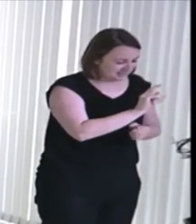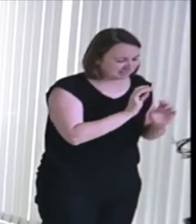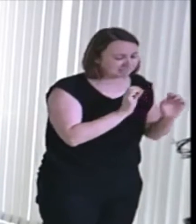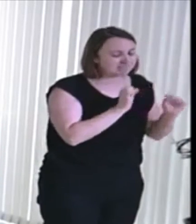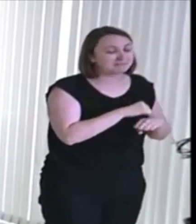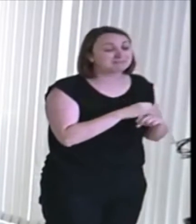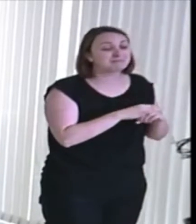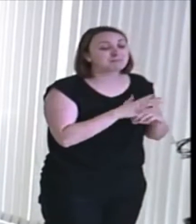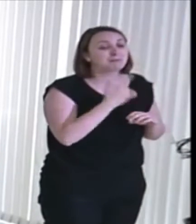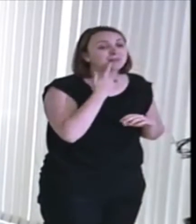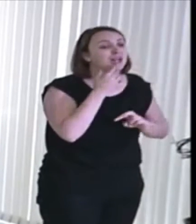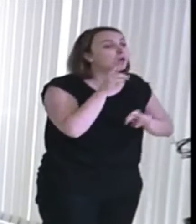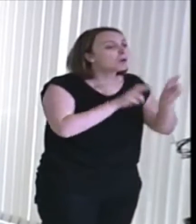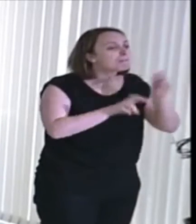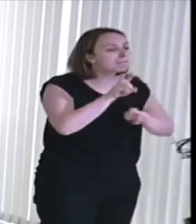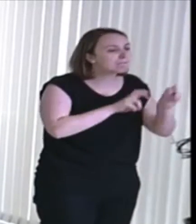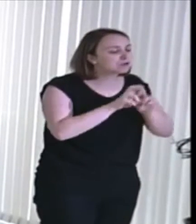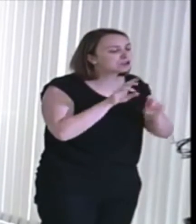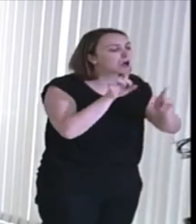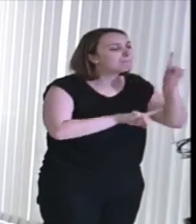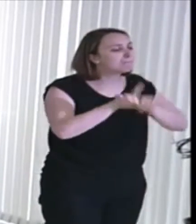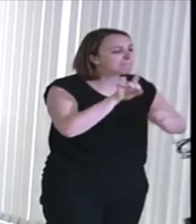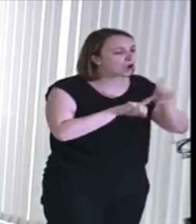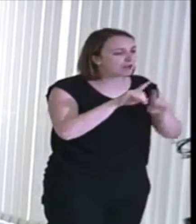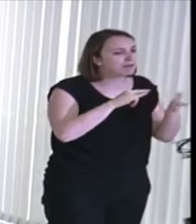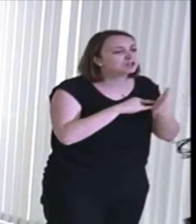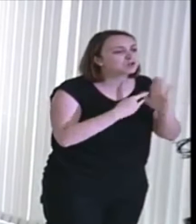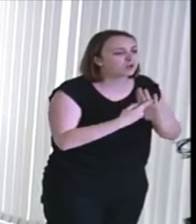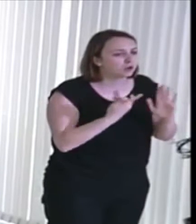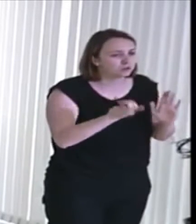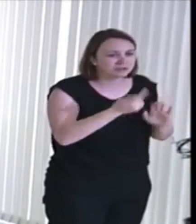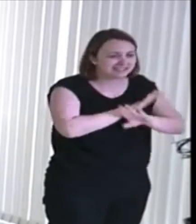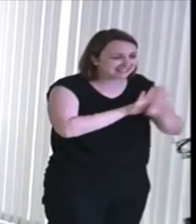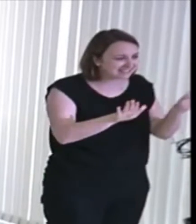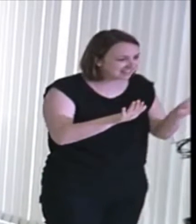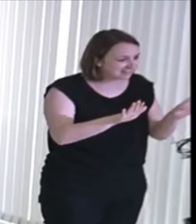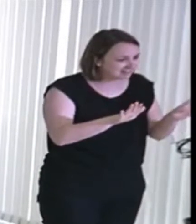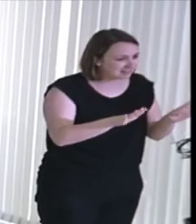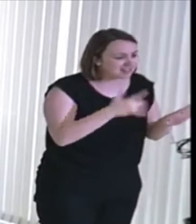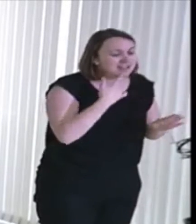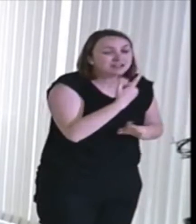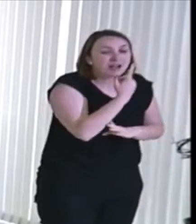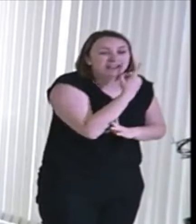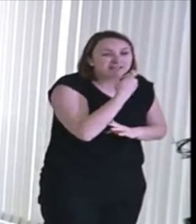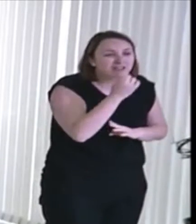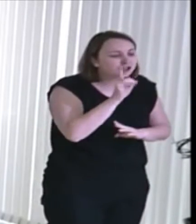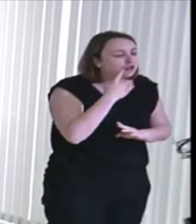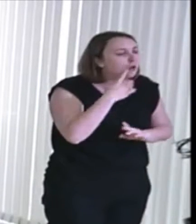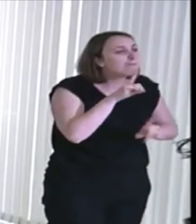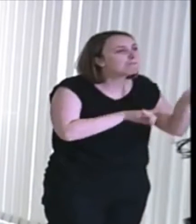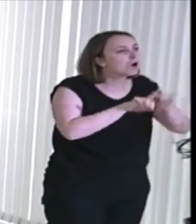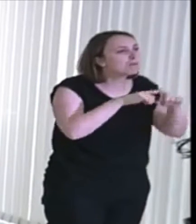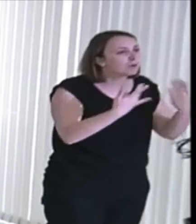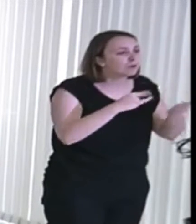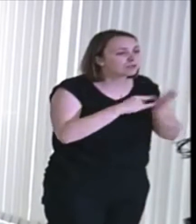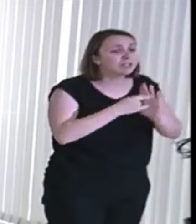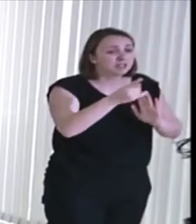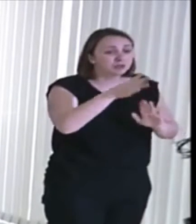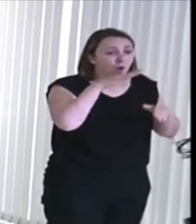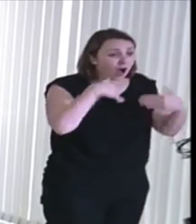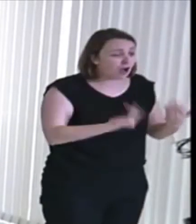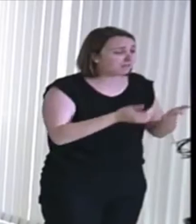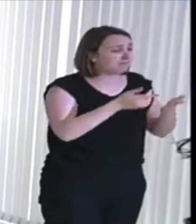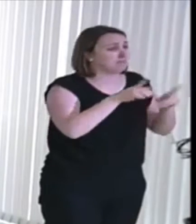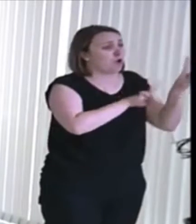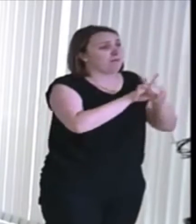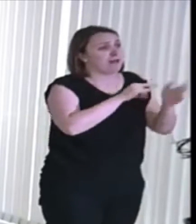sí. Busca un problema que tenga que ser resuelto, de verdad, ya está. Eso es lo único que necesitas para dar un paso. Igual no eres capaz de resolver ese